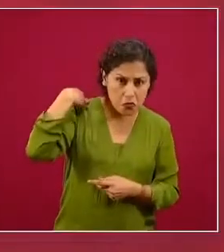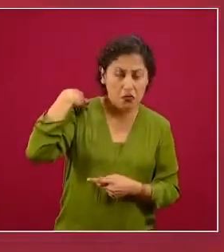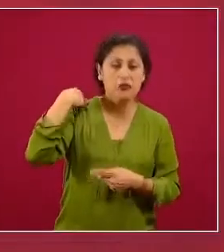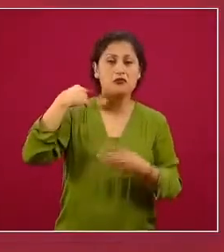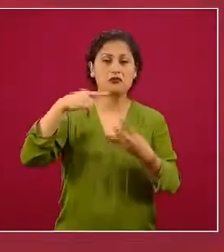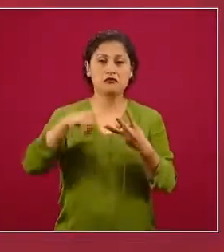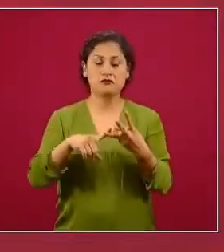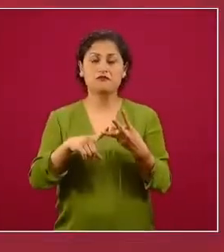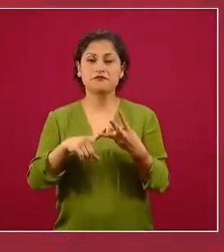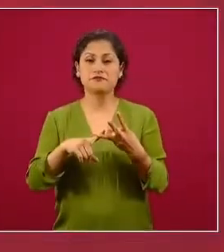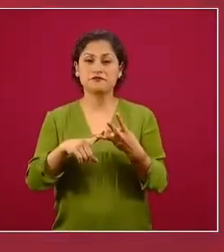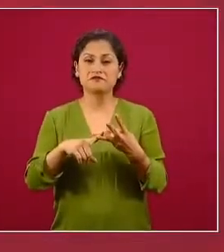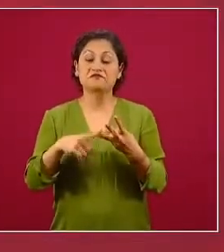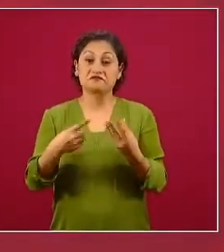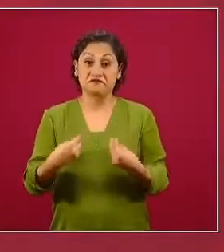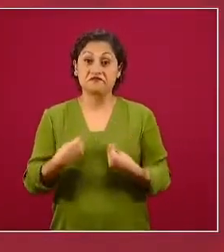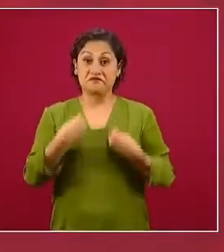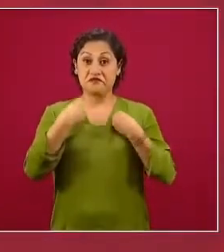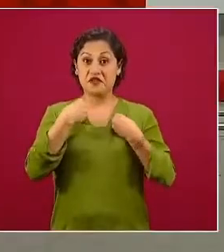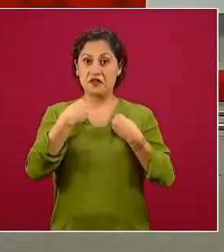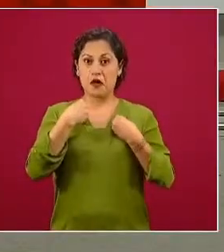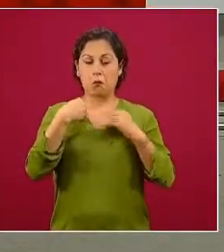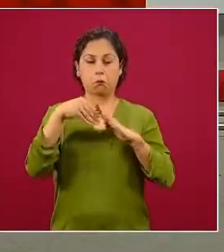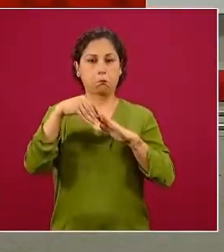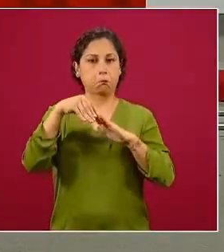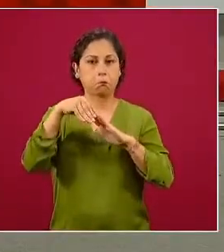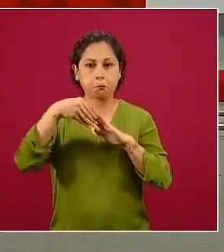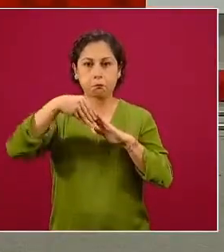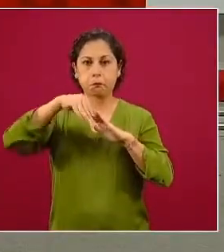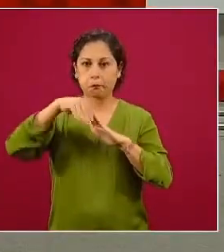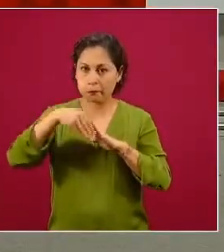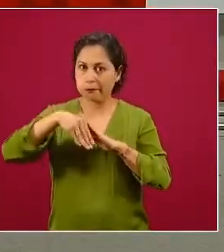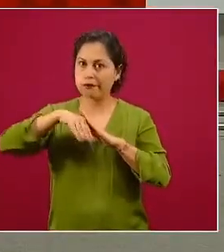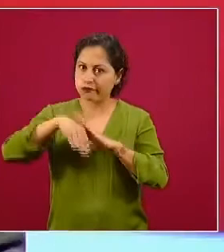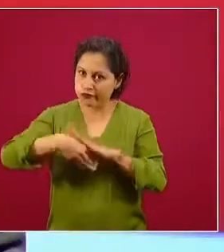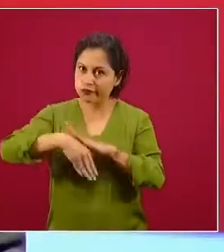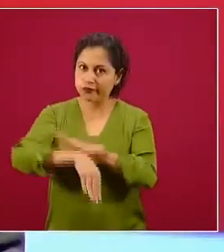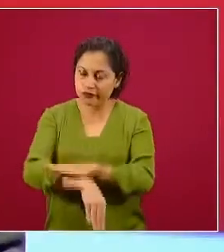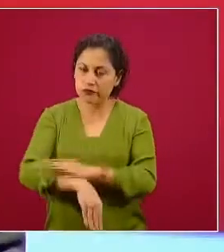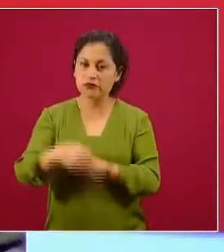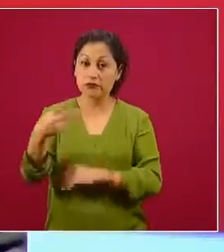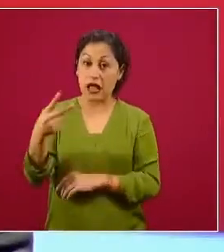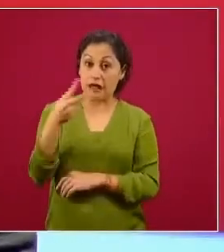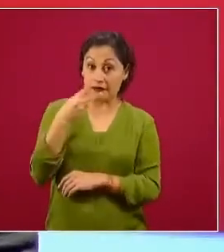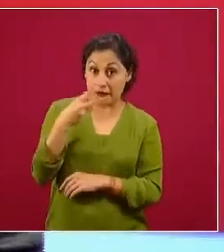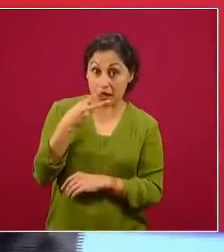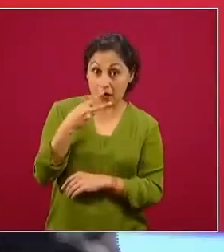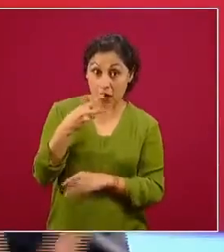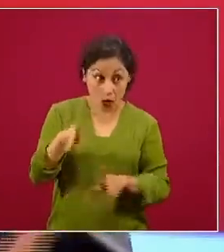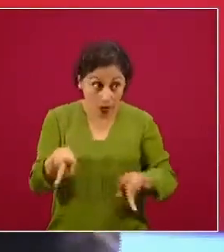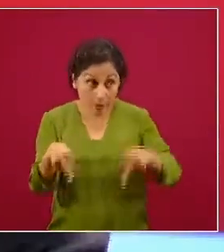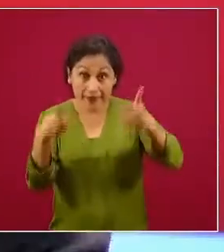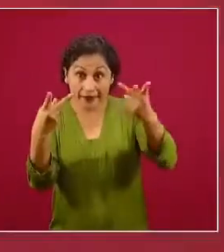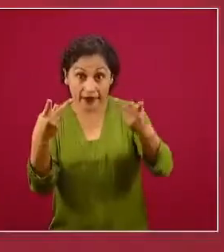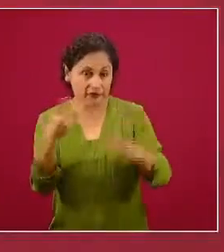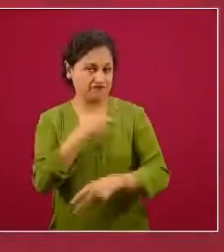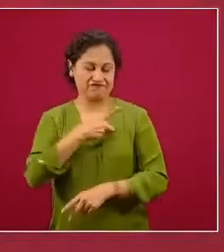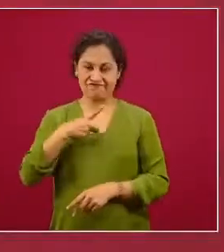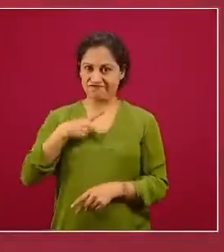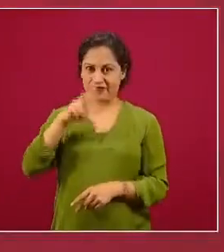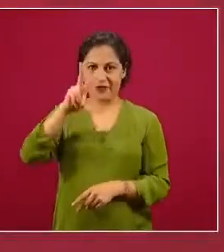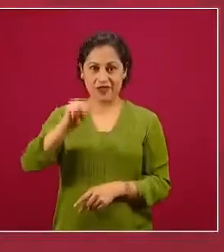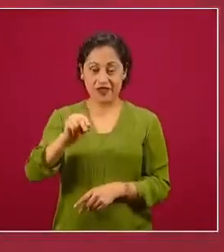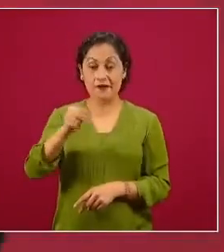reduce la esperanza de vida. Entonces el tabaco no debería ser un producto que se consuma. Sin embargo, existen intereses